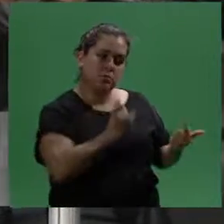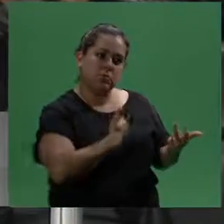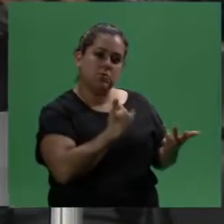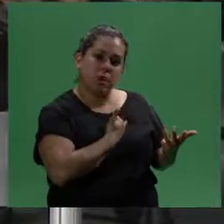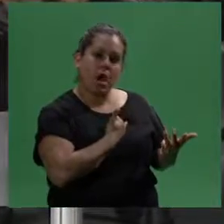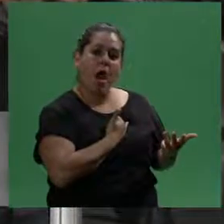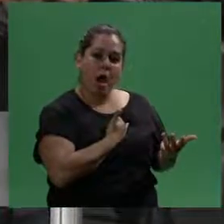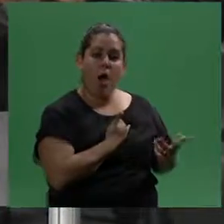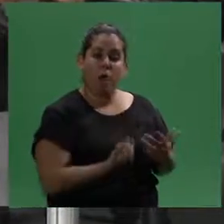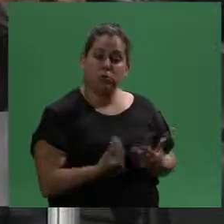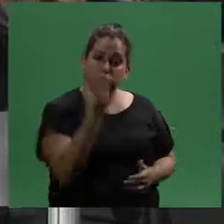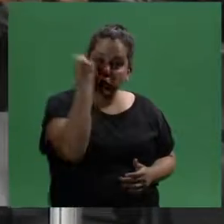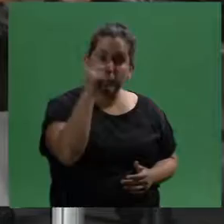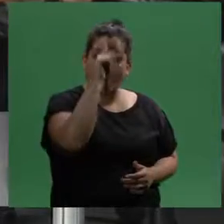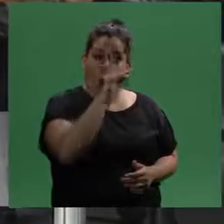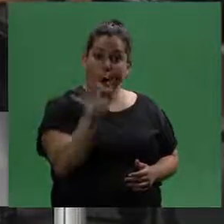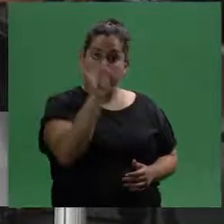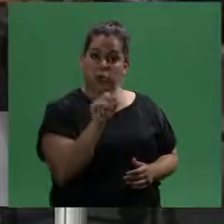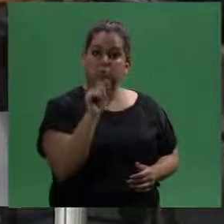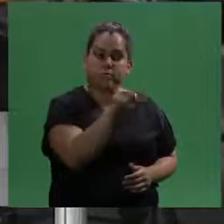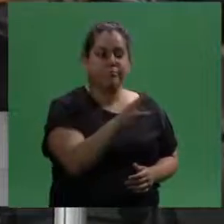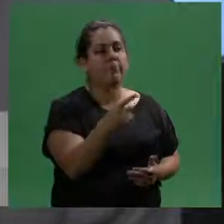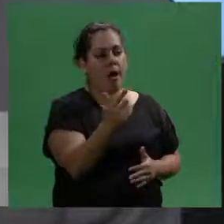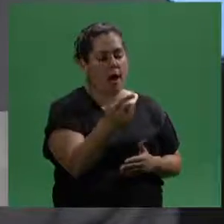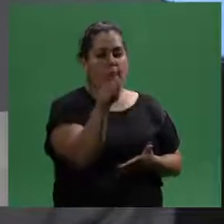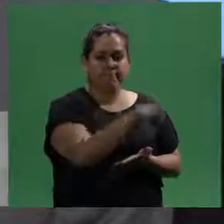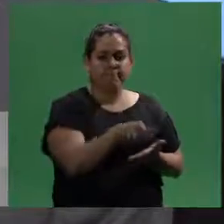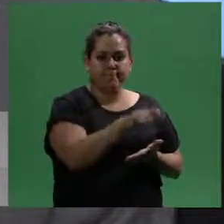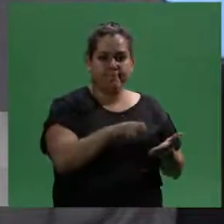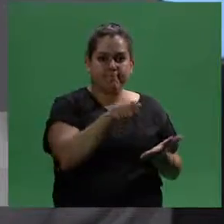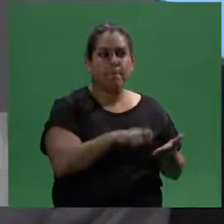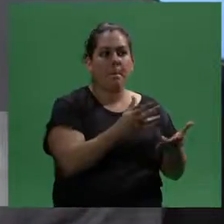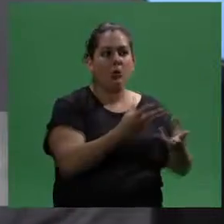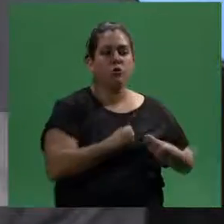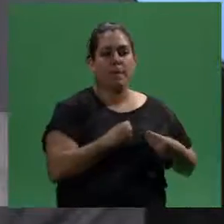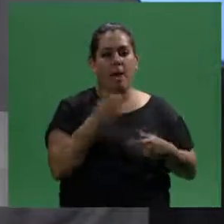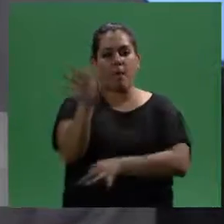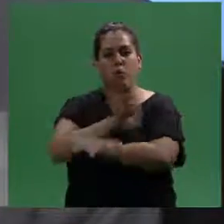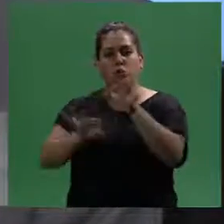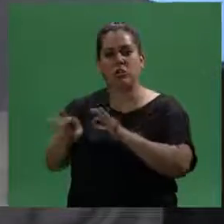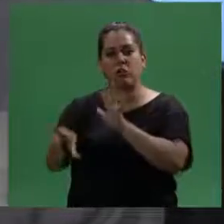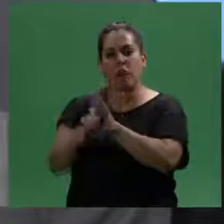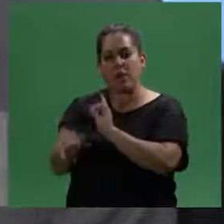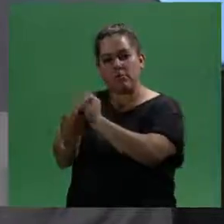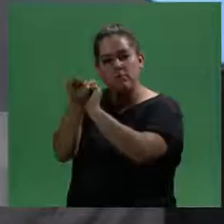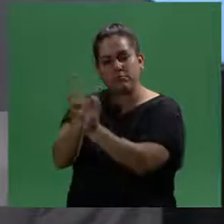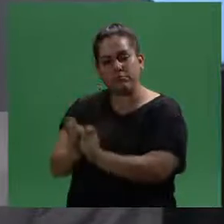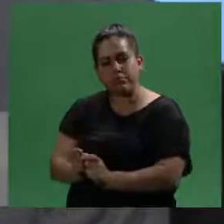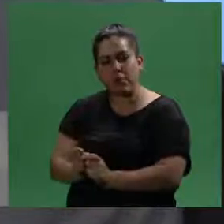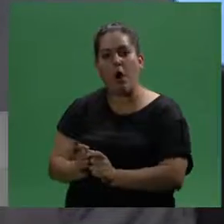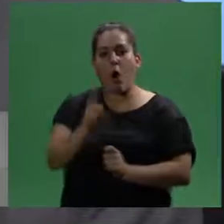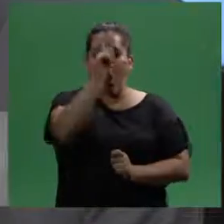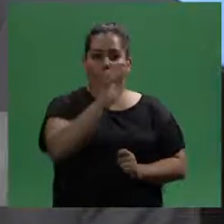escuchan, se tienen en cuenta. Claro. Muchas de esas opiniones son receptadas, se modifica el proyecto, se procede